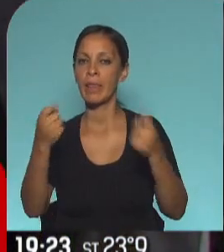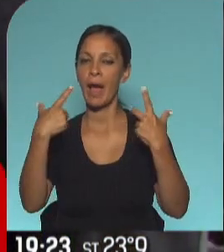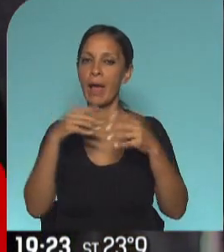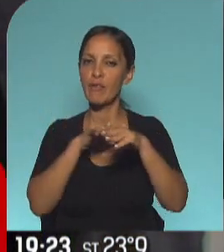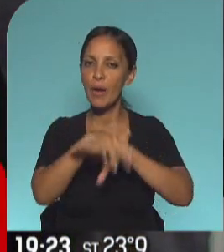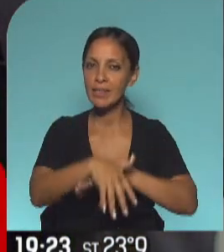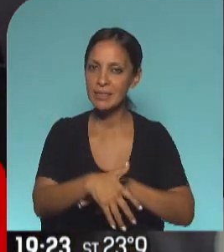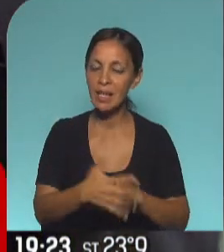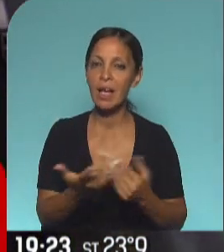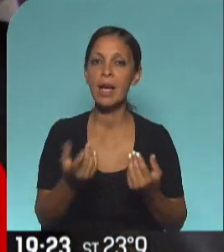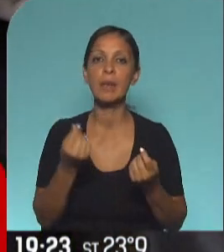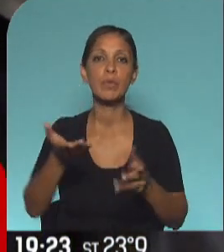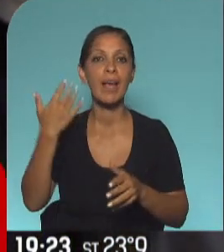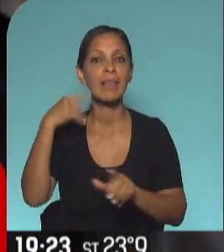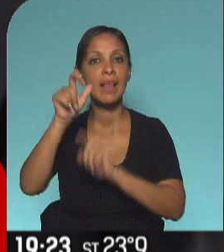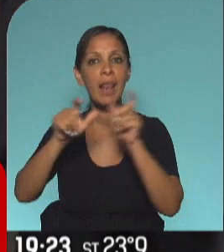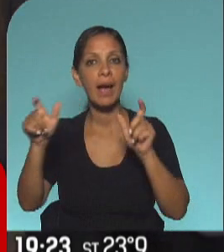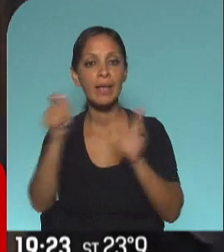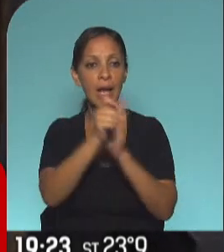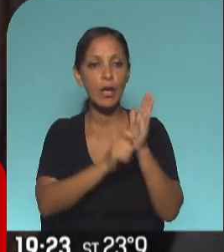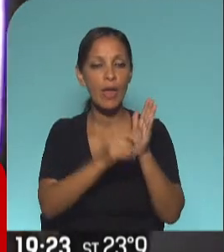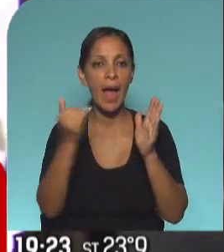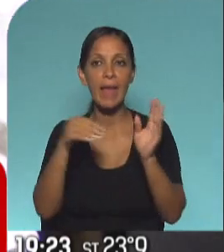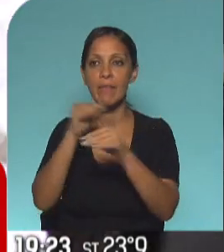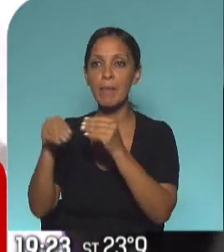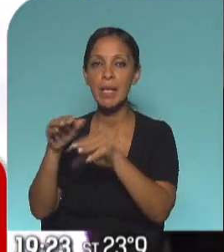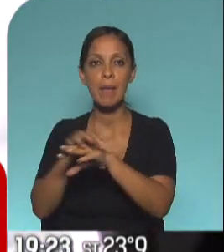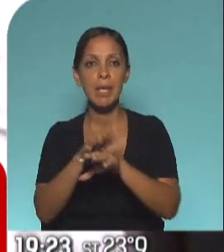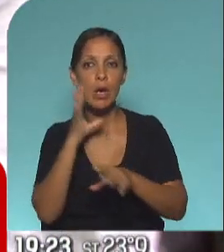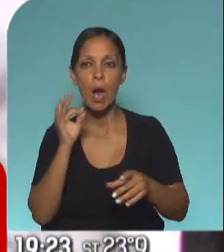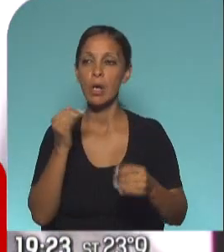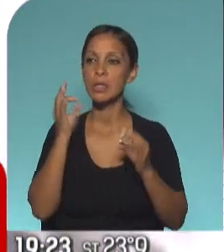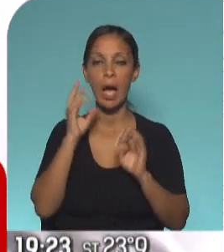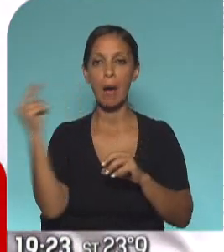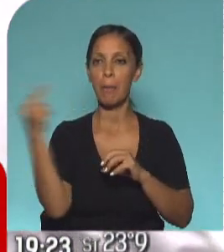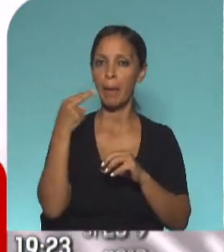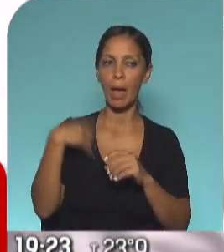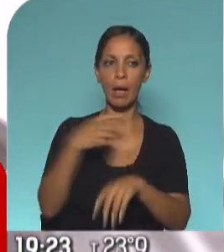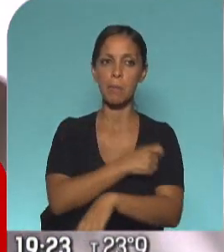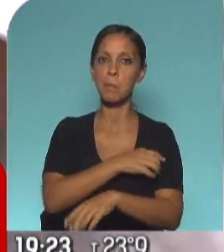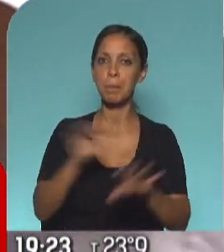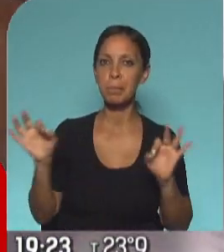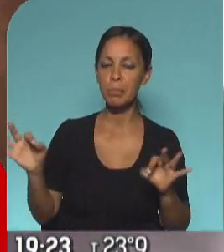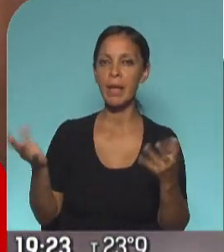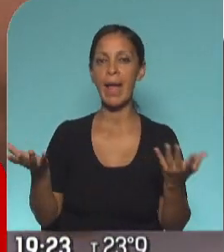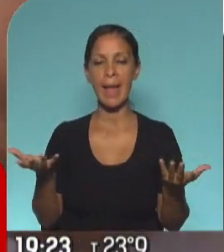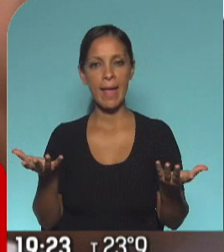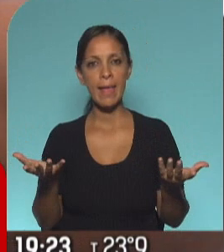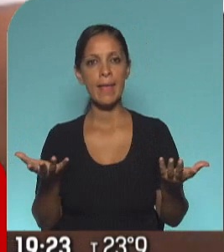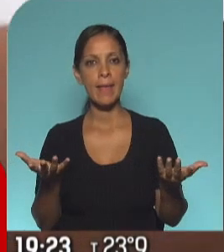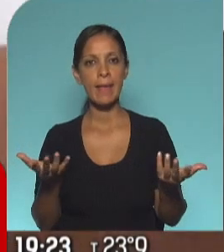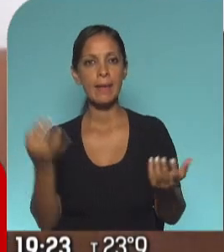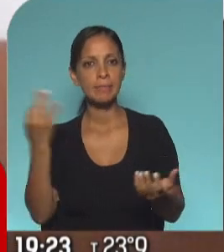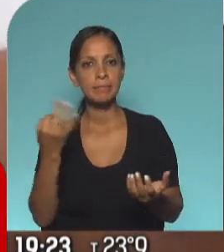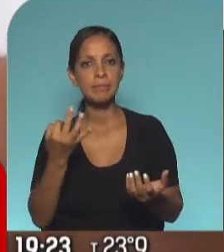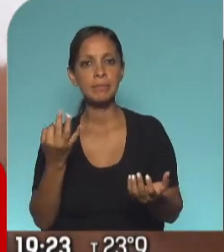mundo que está anotado tiene un familiar, un amigo, un conocido, un pariente, un compañero de trabajo, y se lo